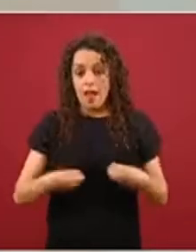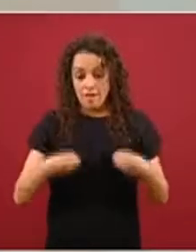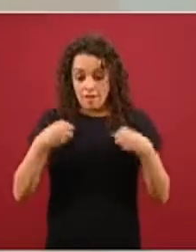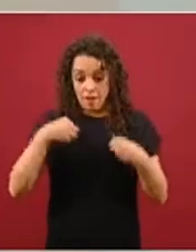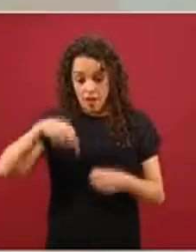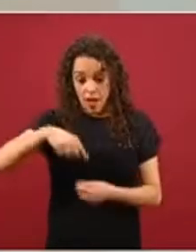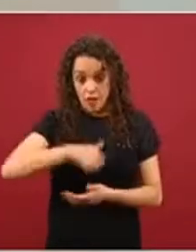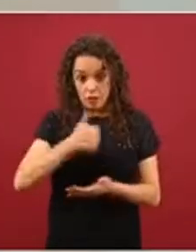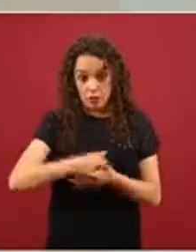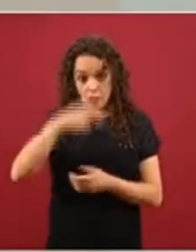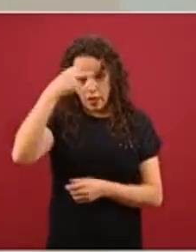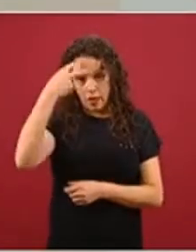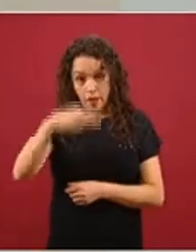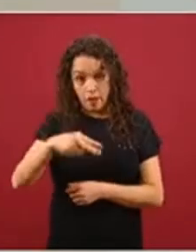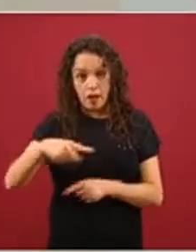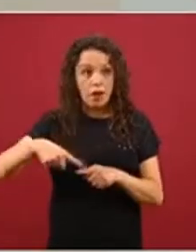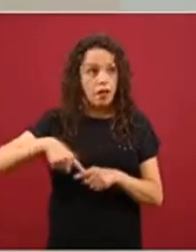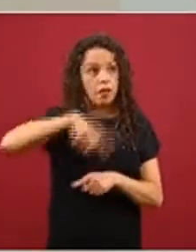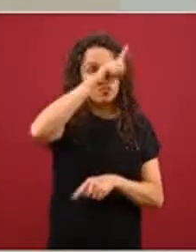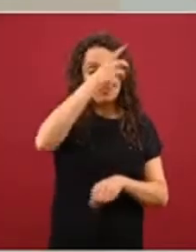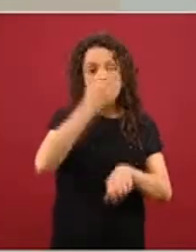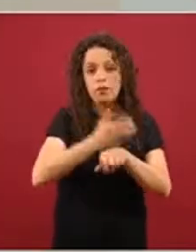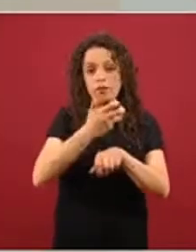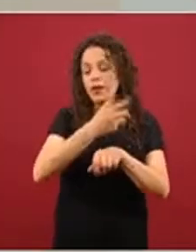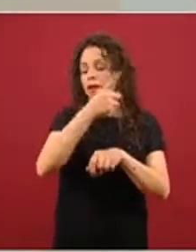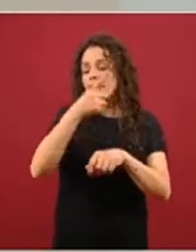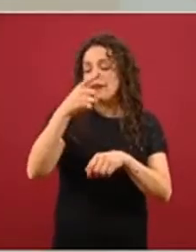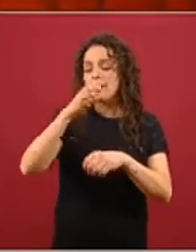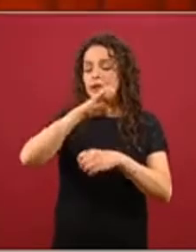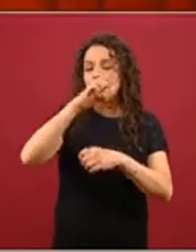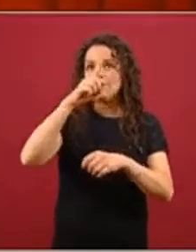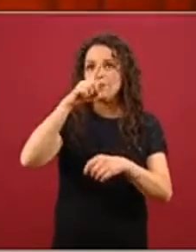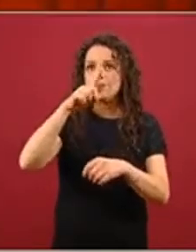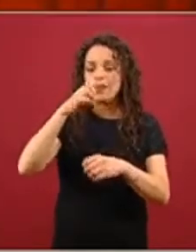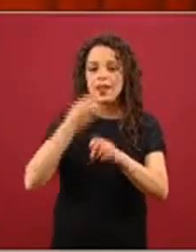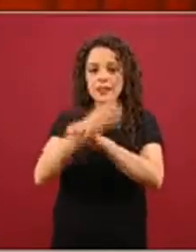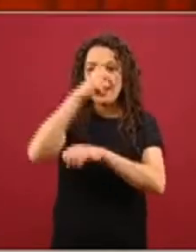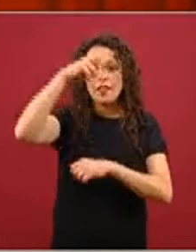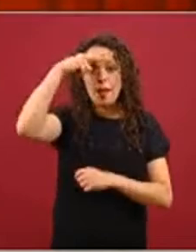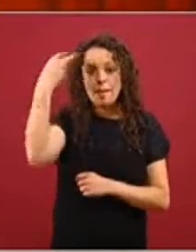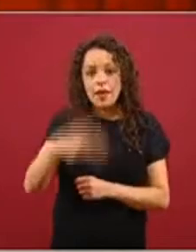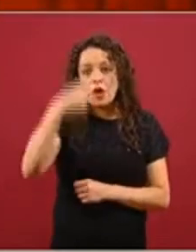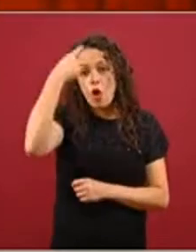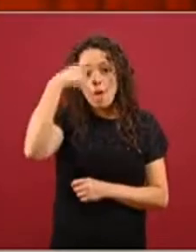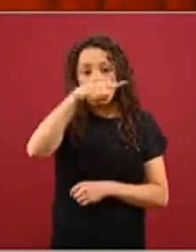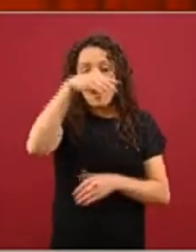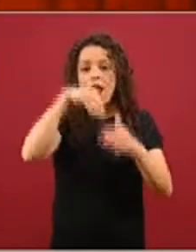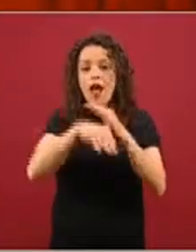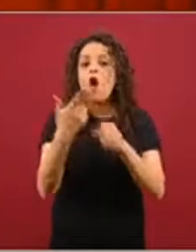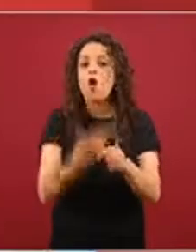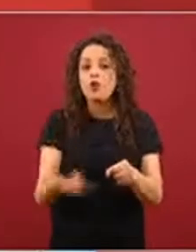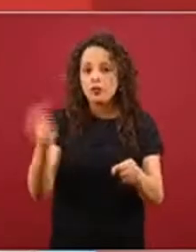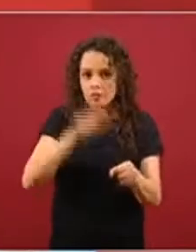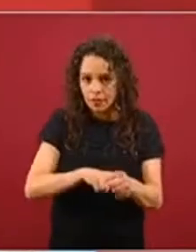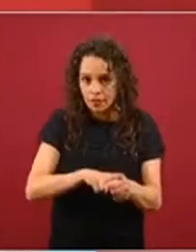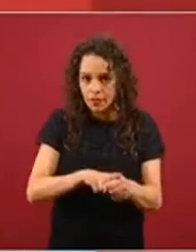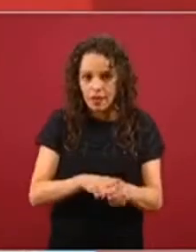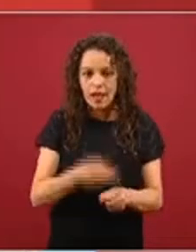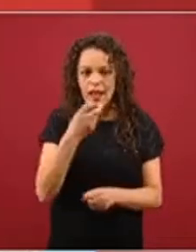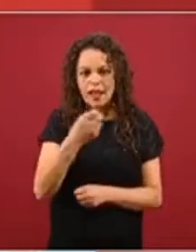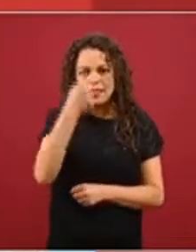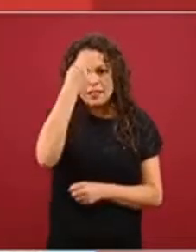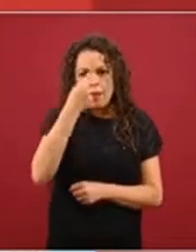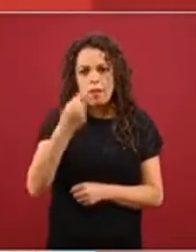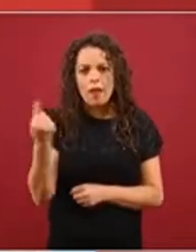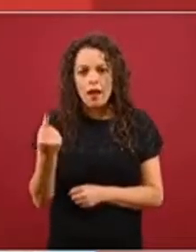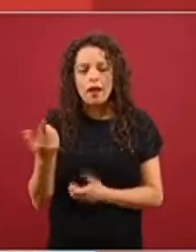México y se hospitaliza en el Estado de México. Y esto lo que lleva es a que coordinar los